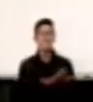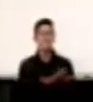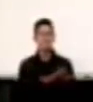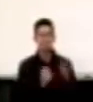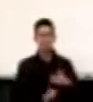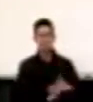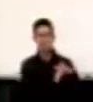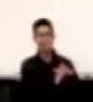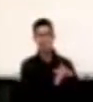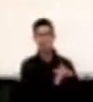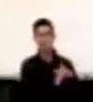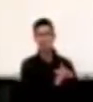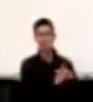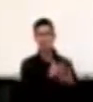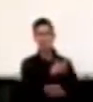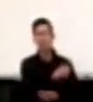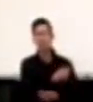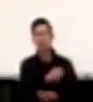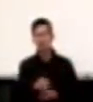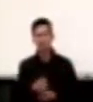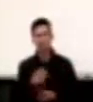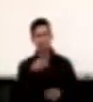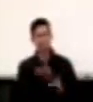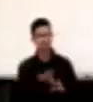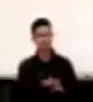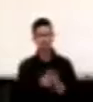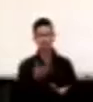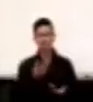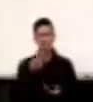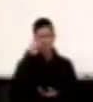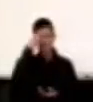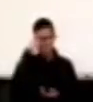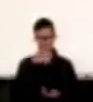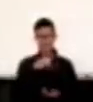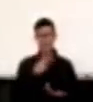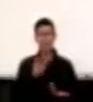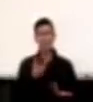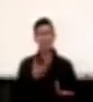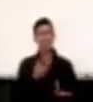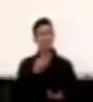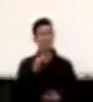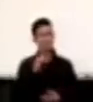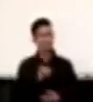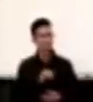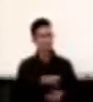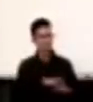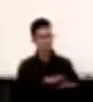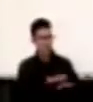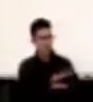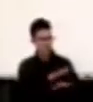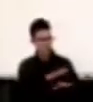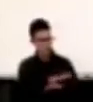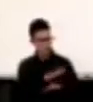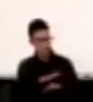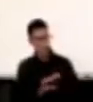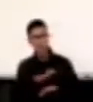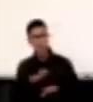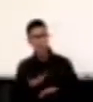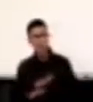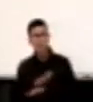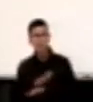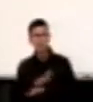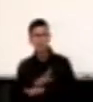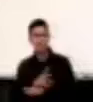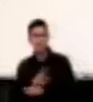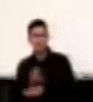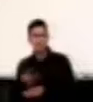Es decir, y México ha sufrido cambios en el sistema de partidos sin modificar sustancialmente el